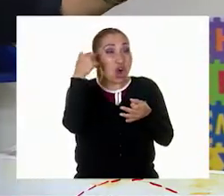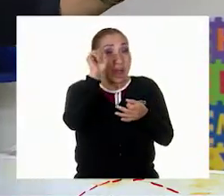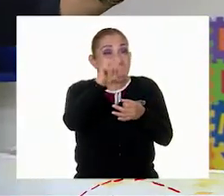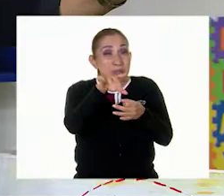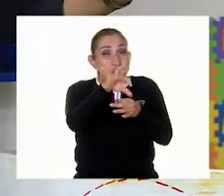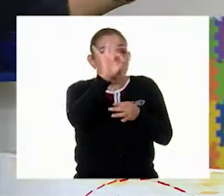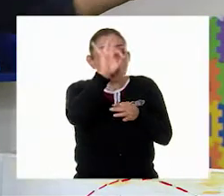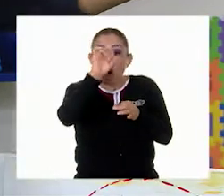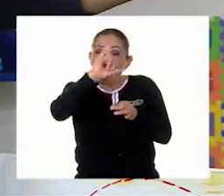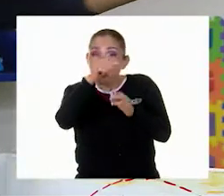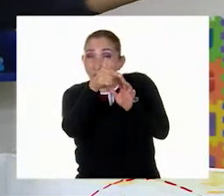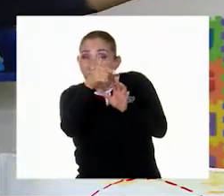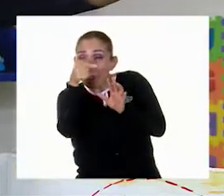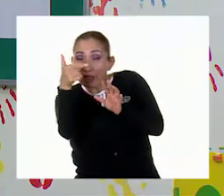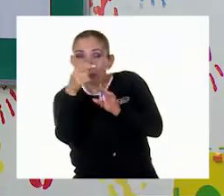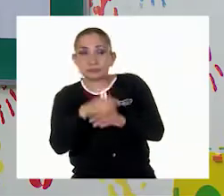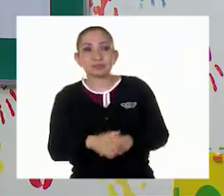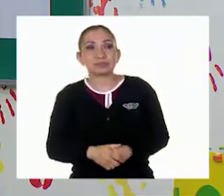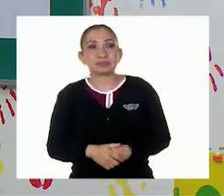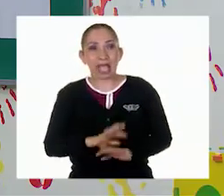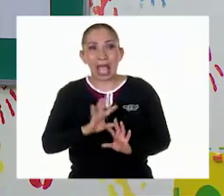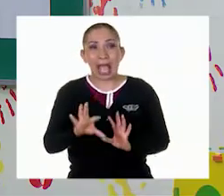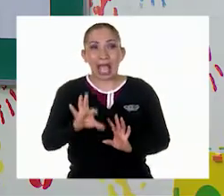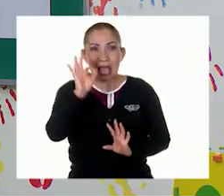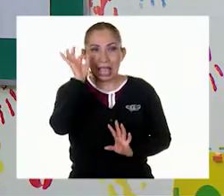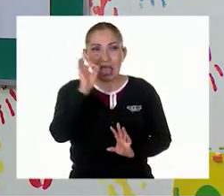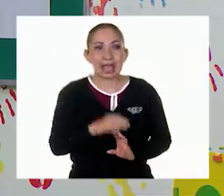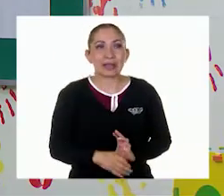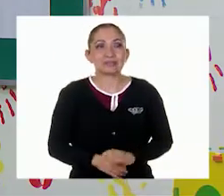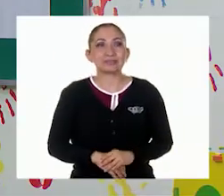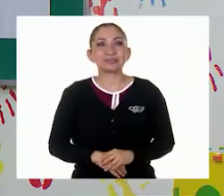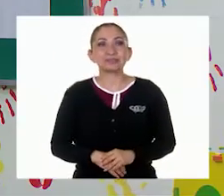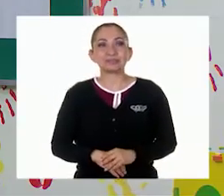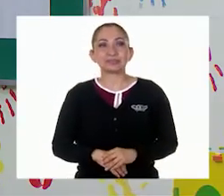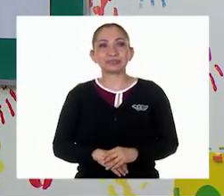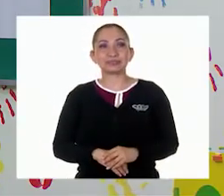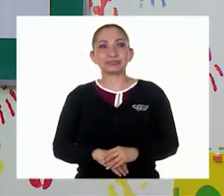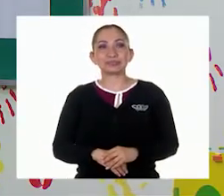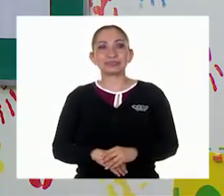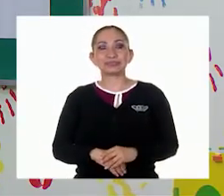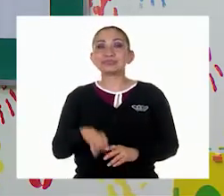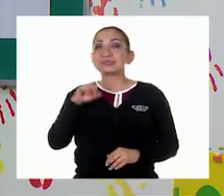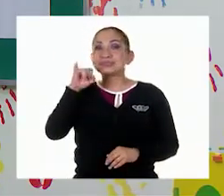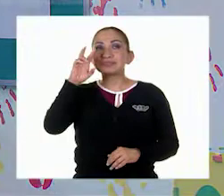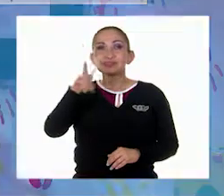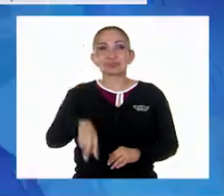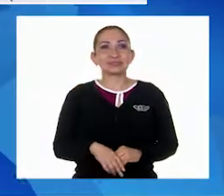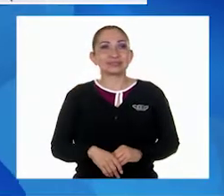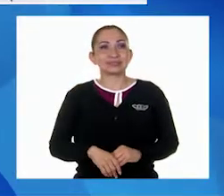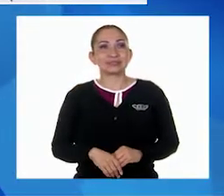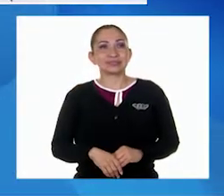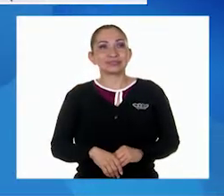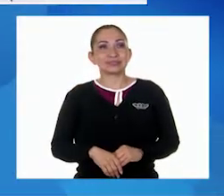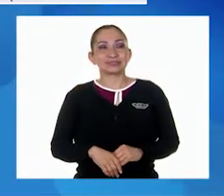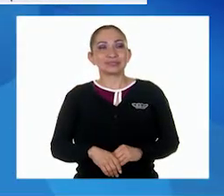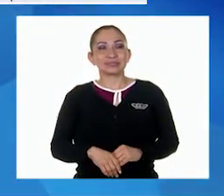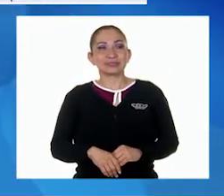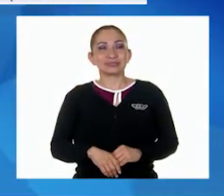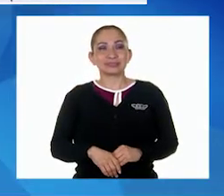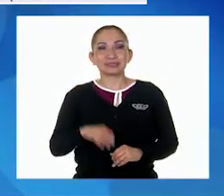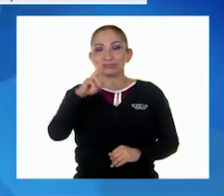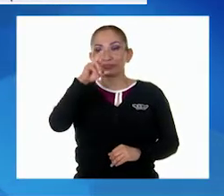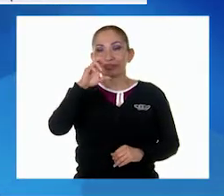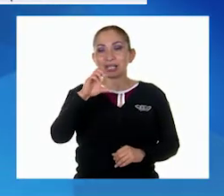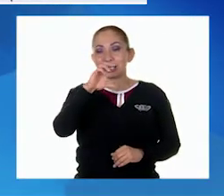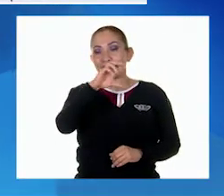¿Sí? Muy cerca. ¡Ah, ya la encontré! ¿Ya la encontraste? Aquí está. ¡Ay, es verdad! Está muy bien. Reciclar.